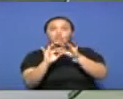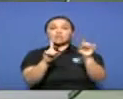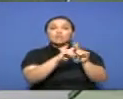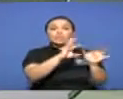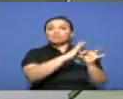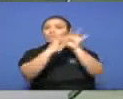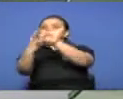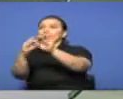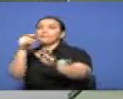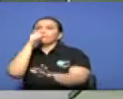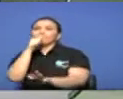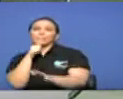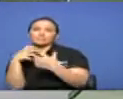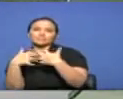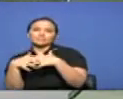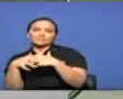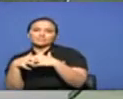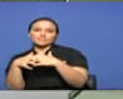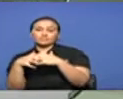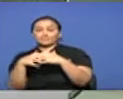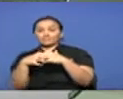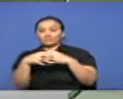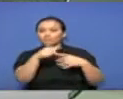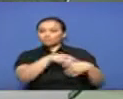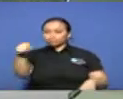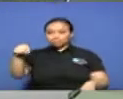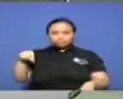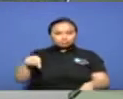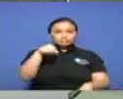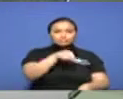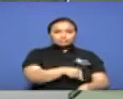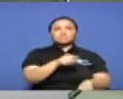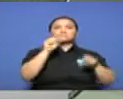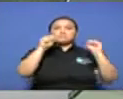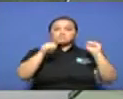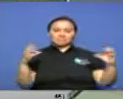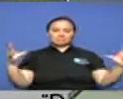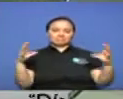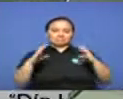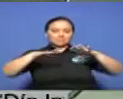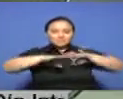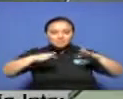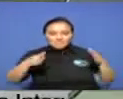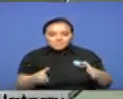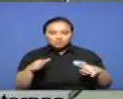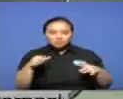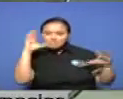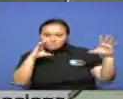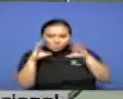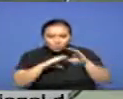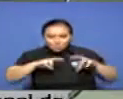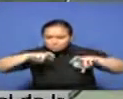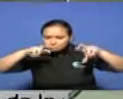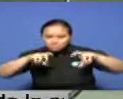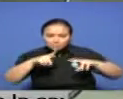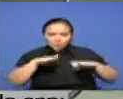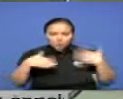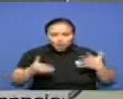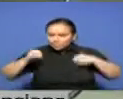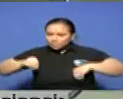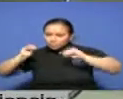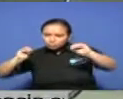privado que dice o sea de paso- nuestra institución está haciendo mesas sectoriales es a esa búsqueda de saber en qué tenemos que formar a nuestros